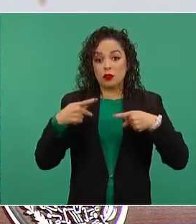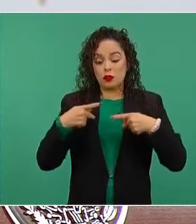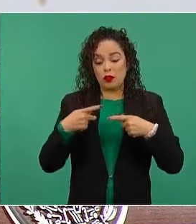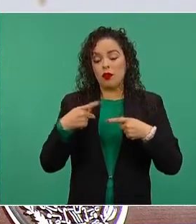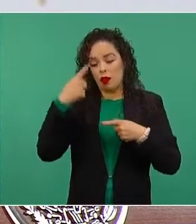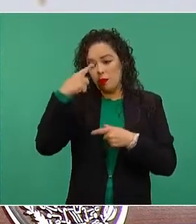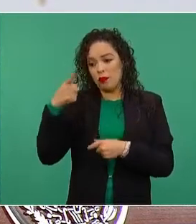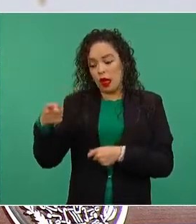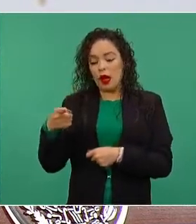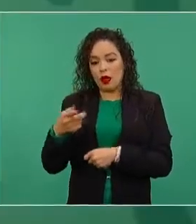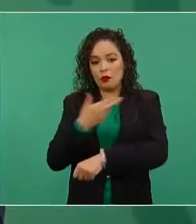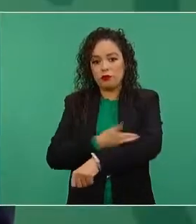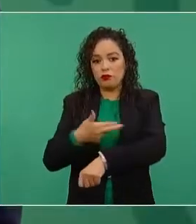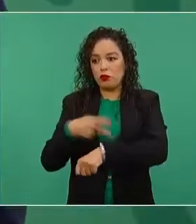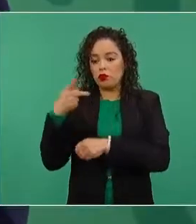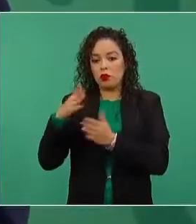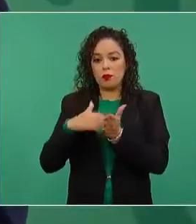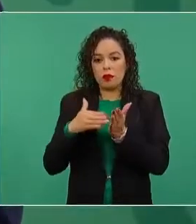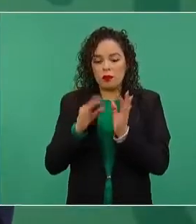Nosotros